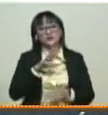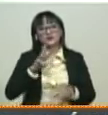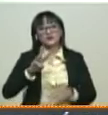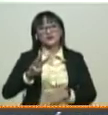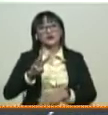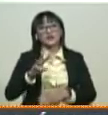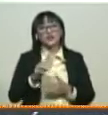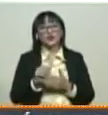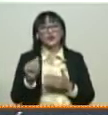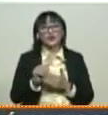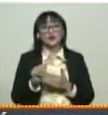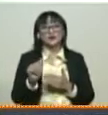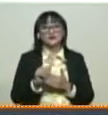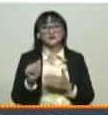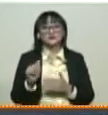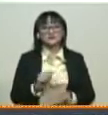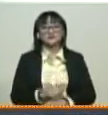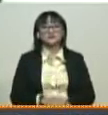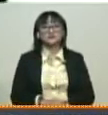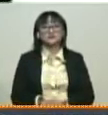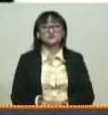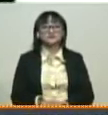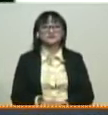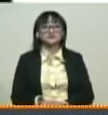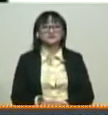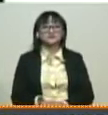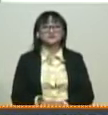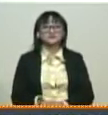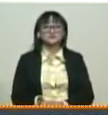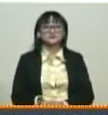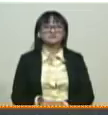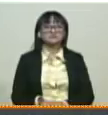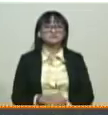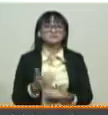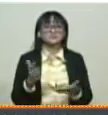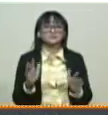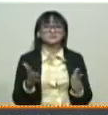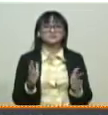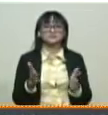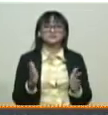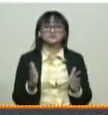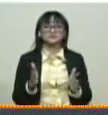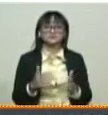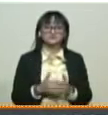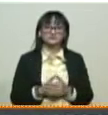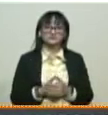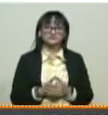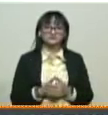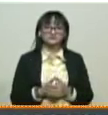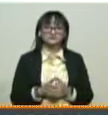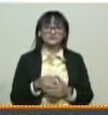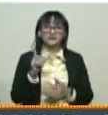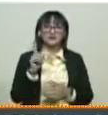1.162.024.453 dólares. Es decir, aproximadamente